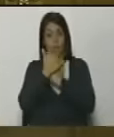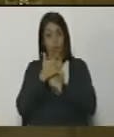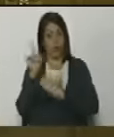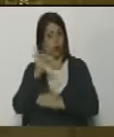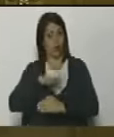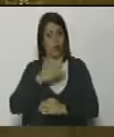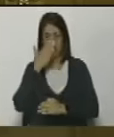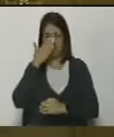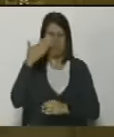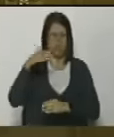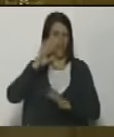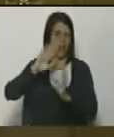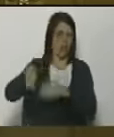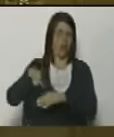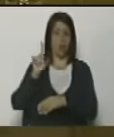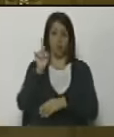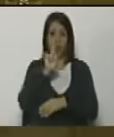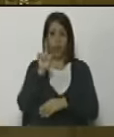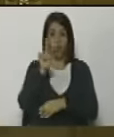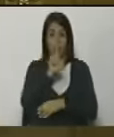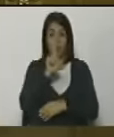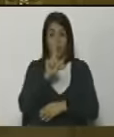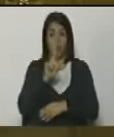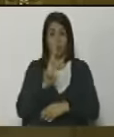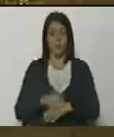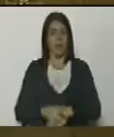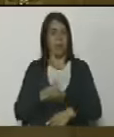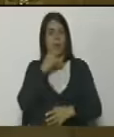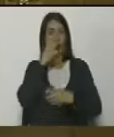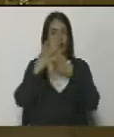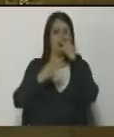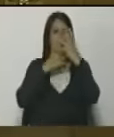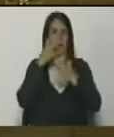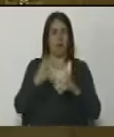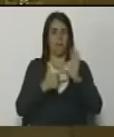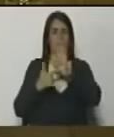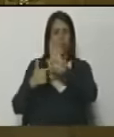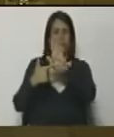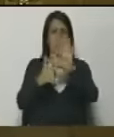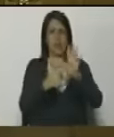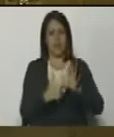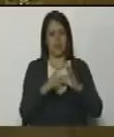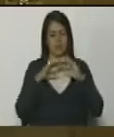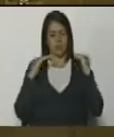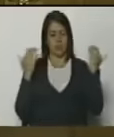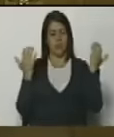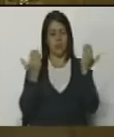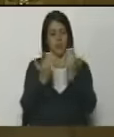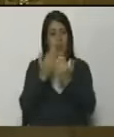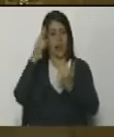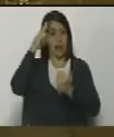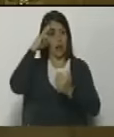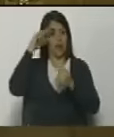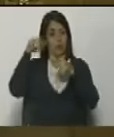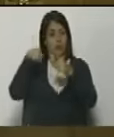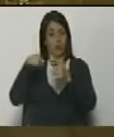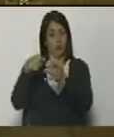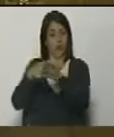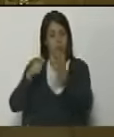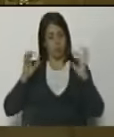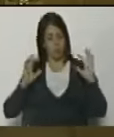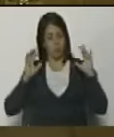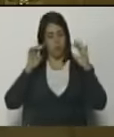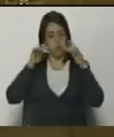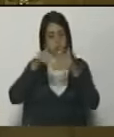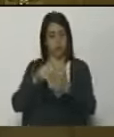puede desestimar. Hacen alaraca de un espectáculo repleto de racionales que pagan y se congregan